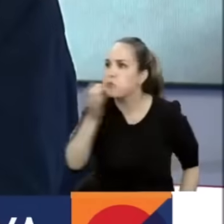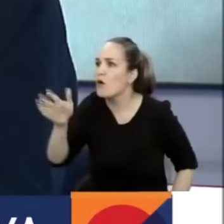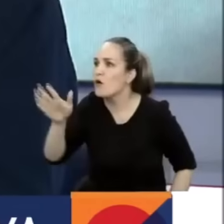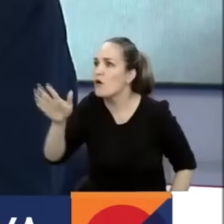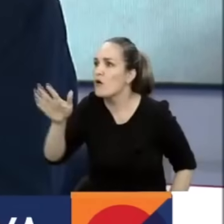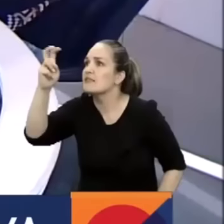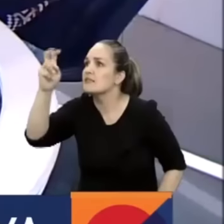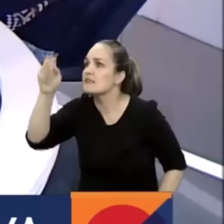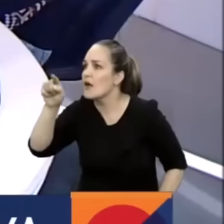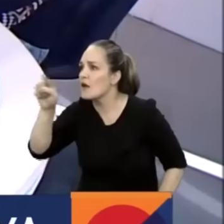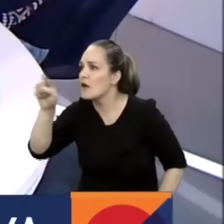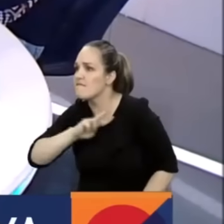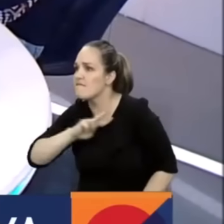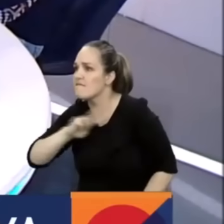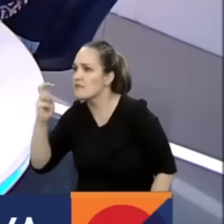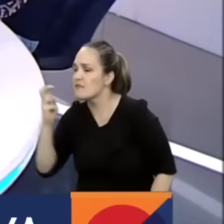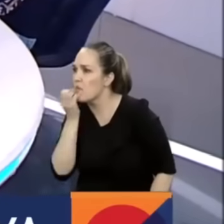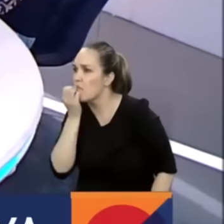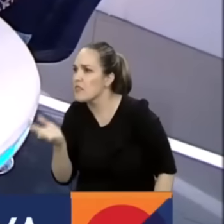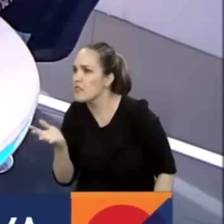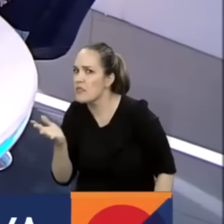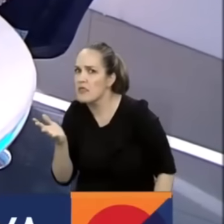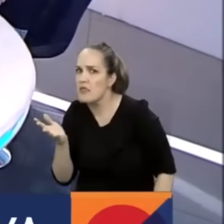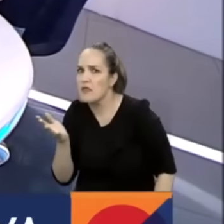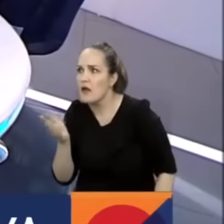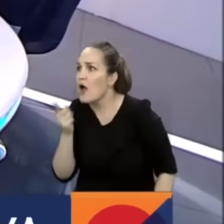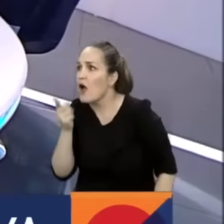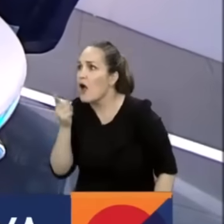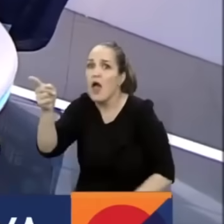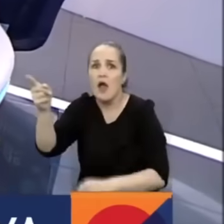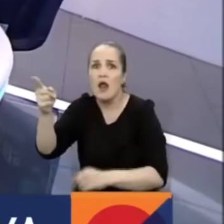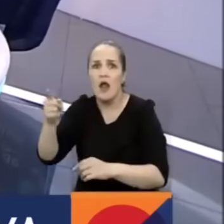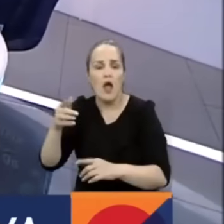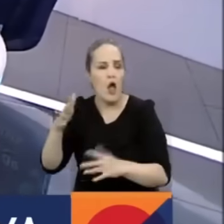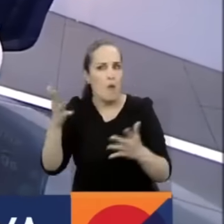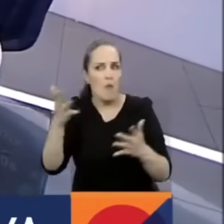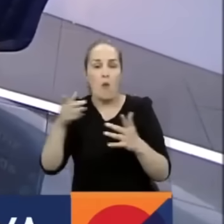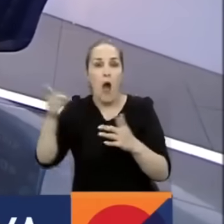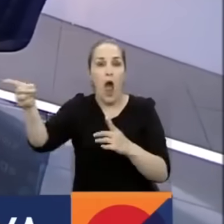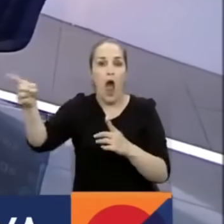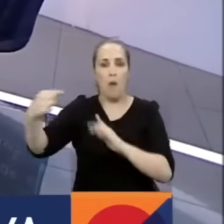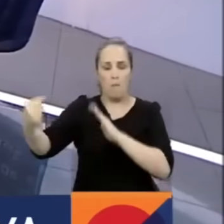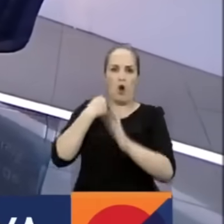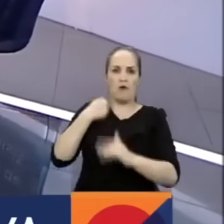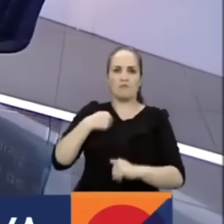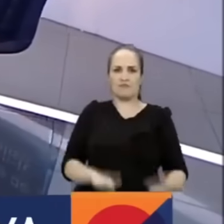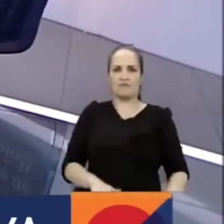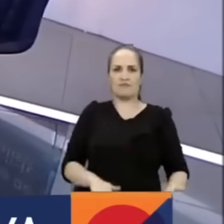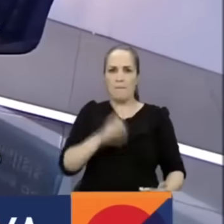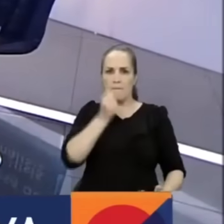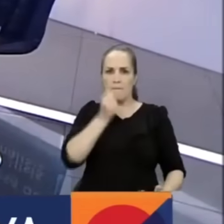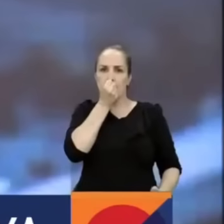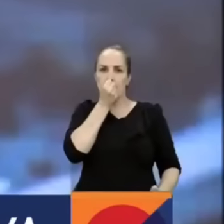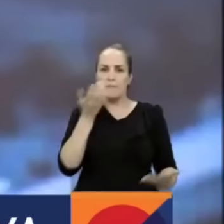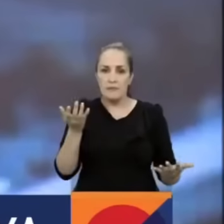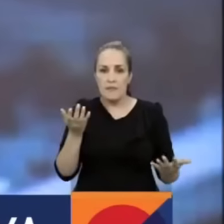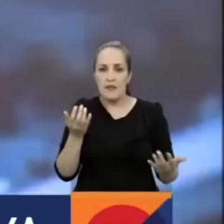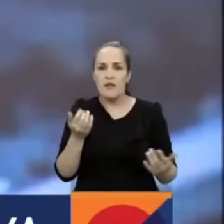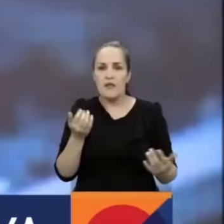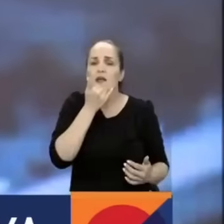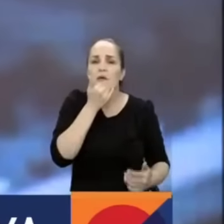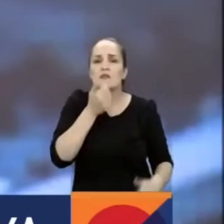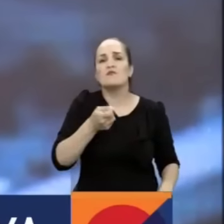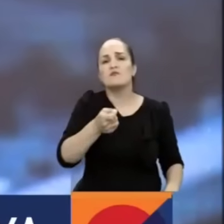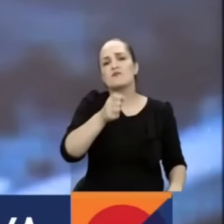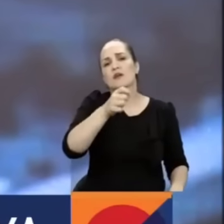fiscal. Hay que decir que ese señor agente del CTI fue asesinado 2 días después. ¿Qué va a pasar entre el 14 y 22 de febrero? 22